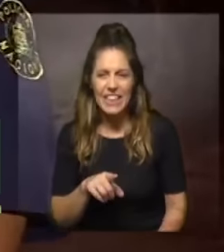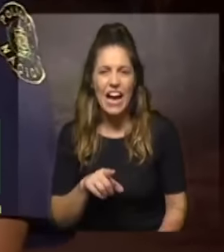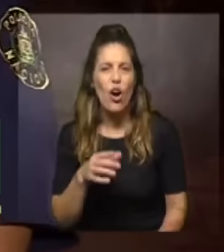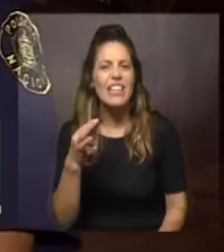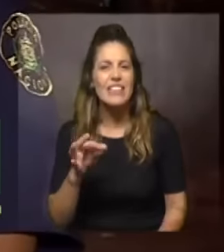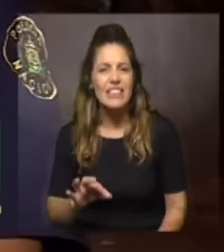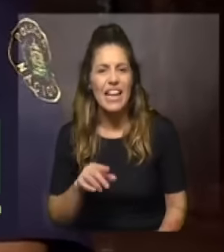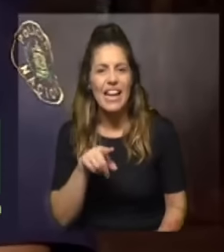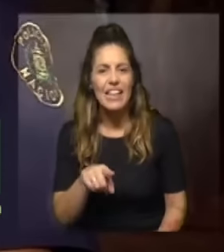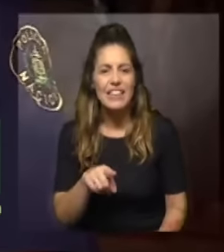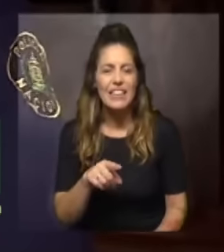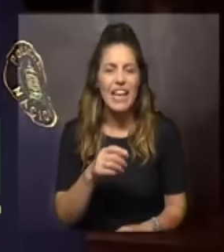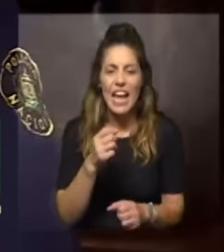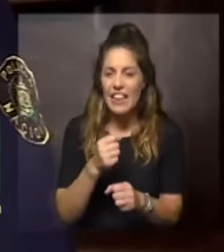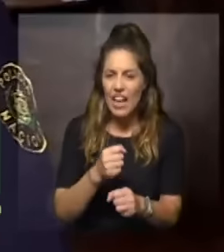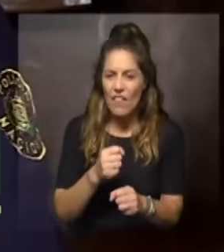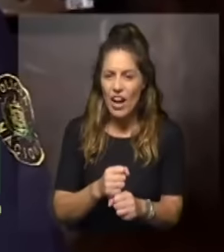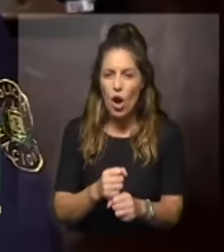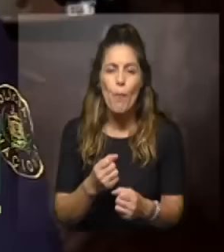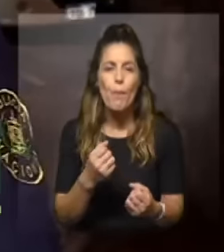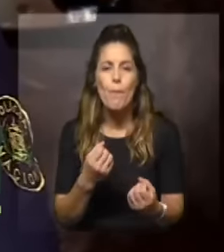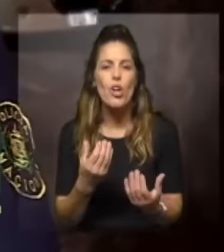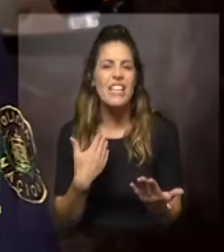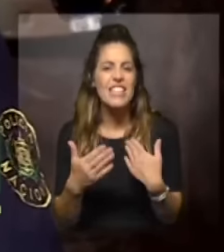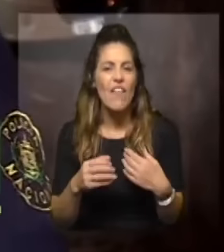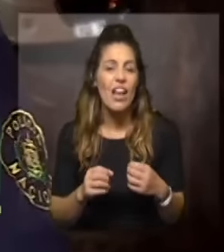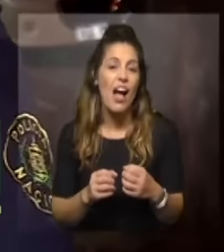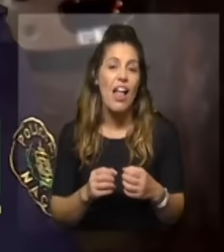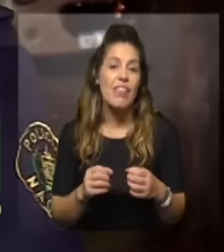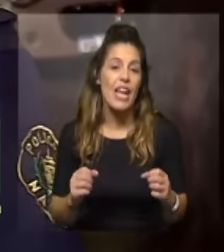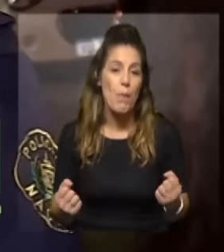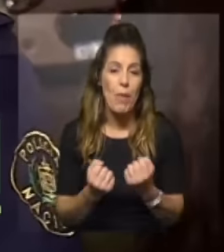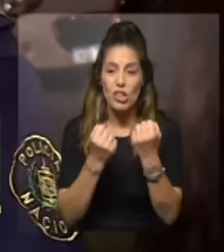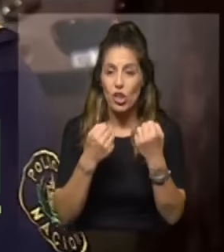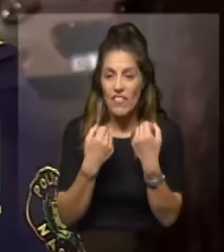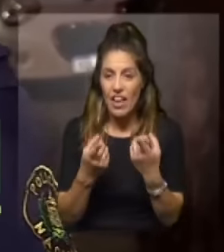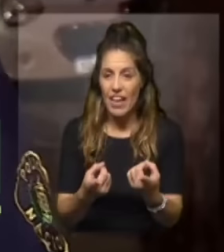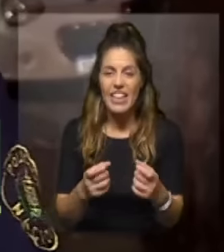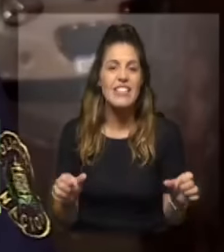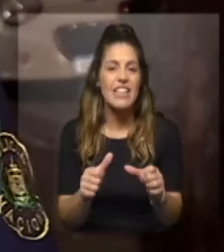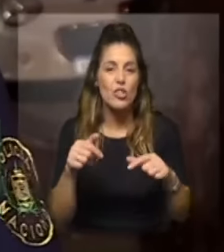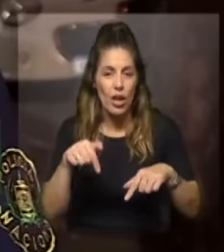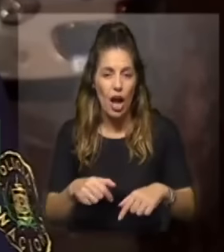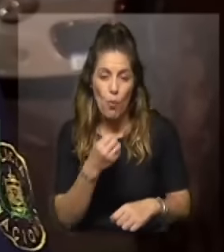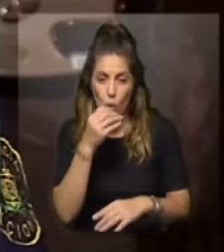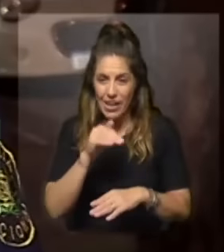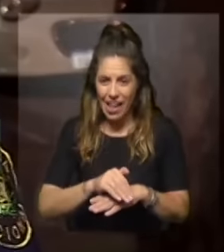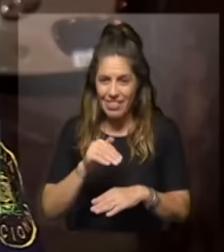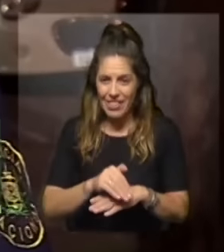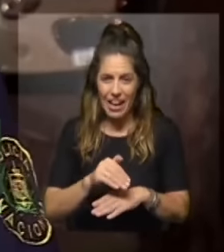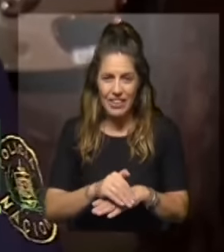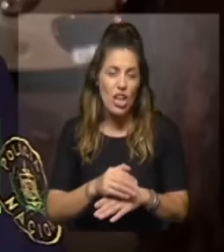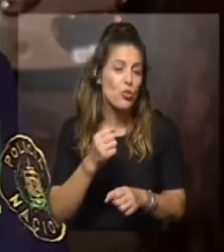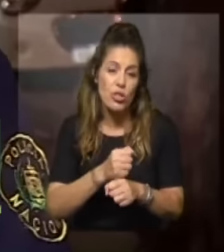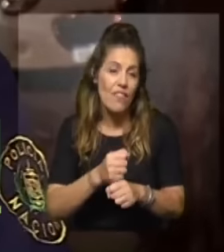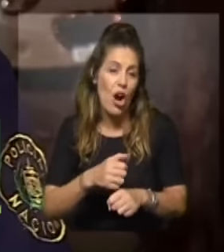operativo por se habla de de alto impacto y bueno qué es lo que se está haciendo aquí en las calles del parque Rodo buenas tardes buenas tardes para todos Bueno es un operativo más